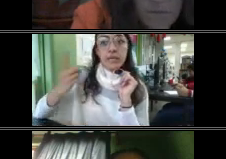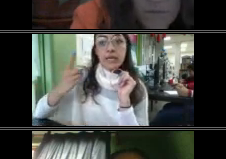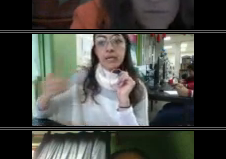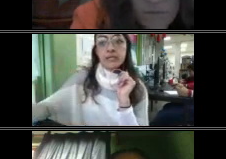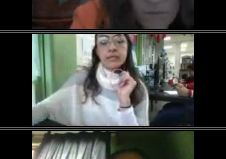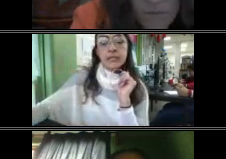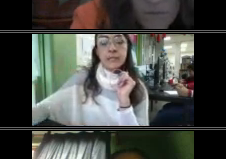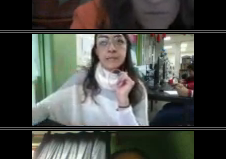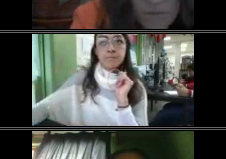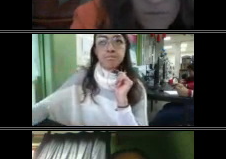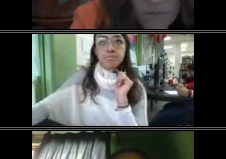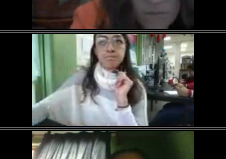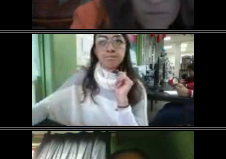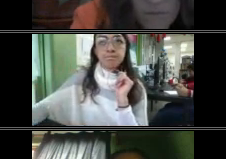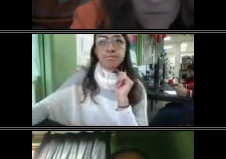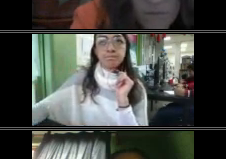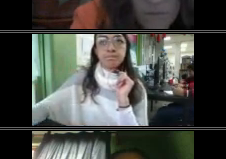que